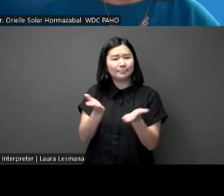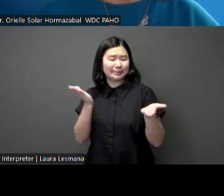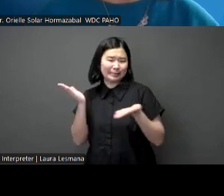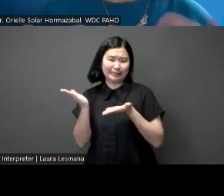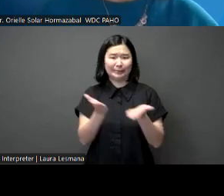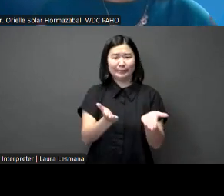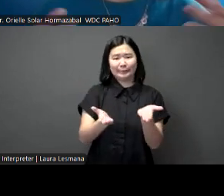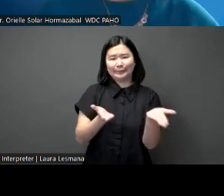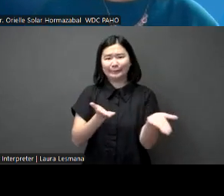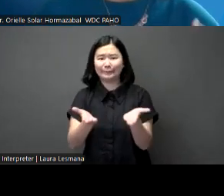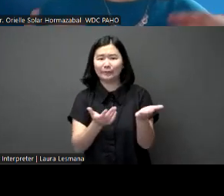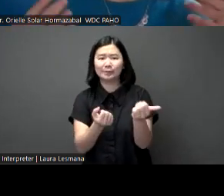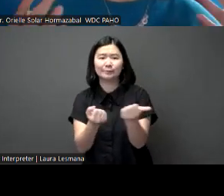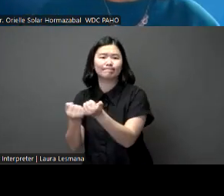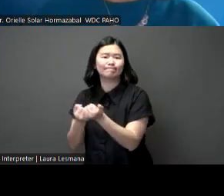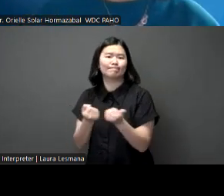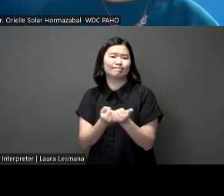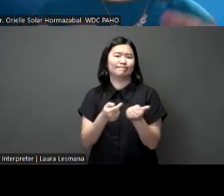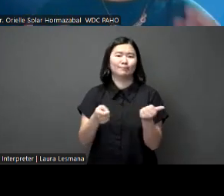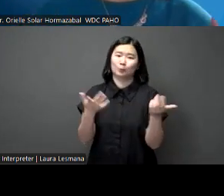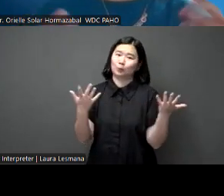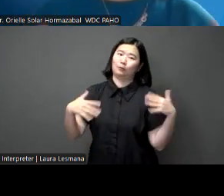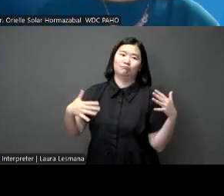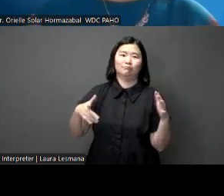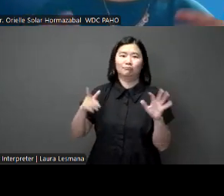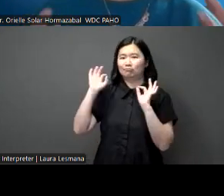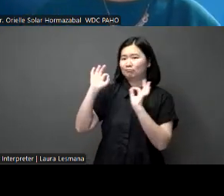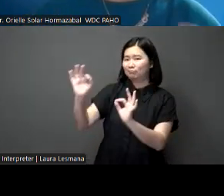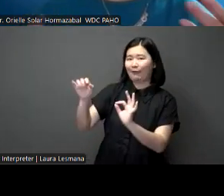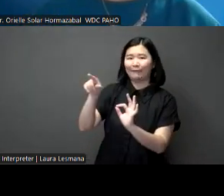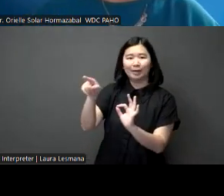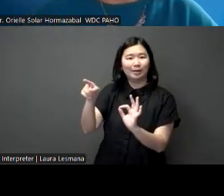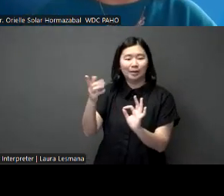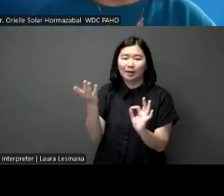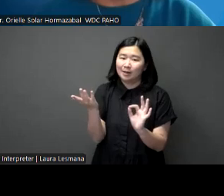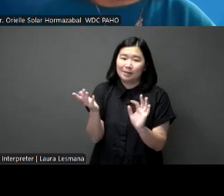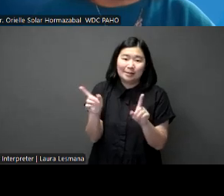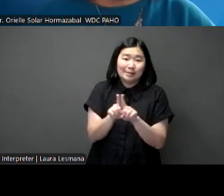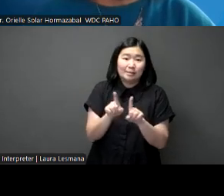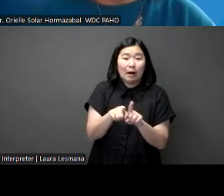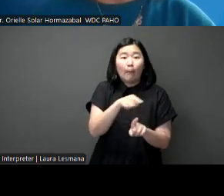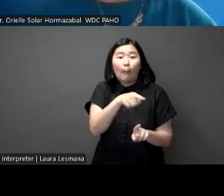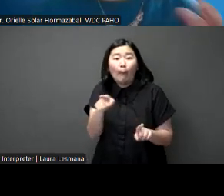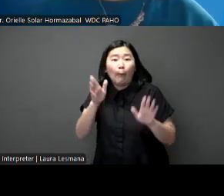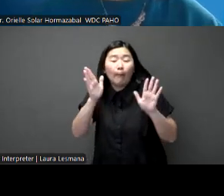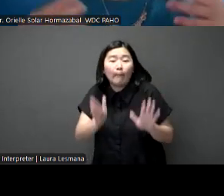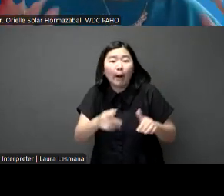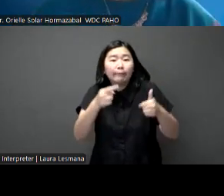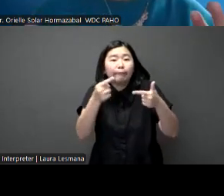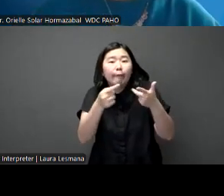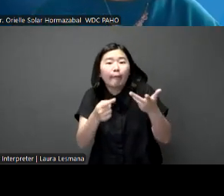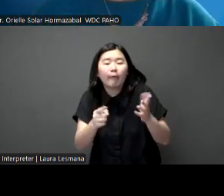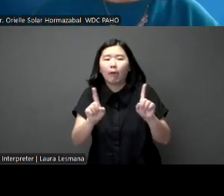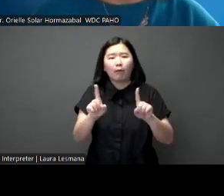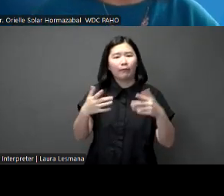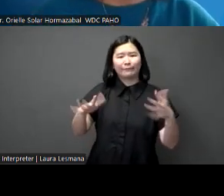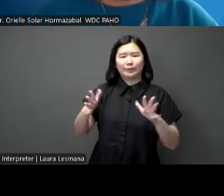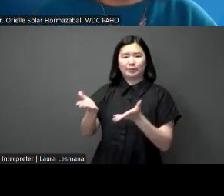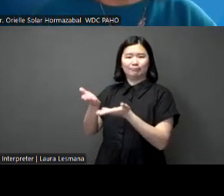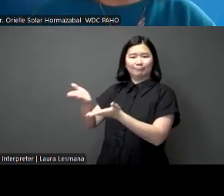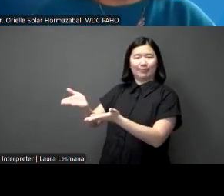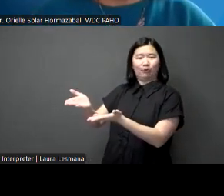análisis de cómo los grupos están quedando atrás y cuáles son las posibles soluciones factibles de implementar. Son varias herramientas que hay al